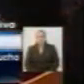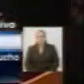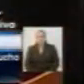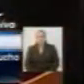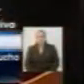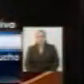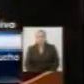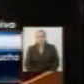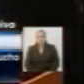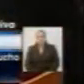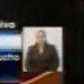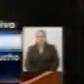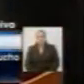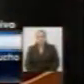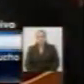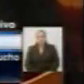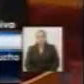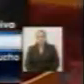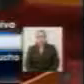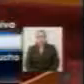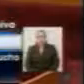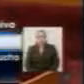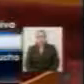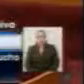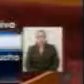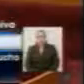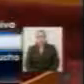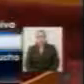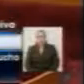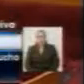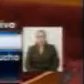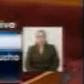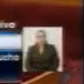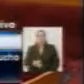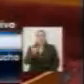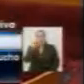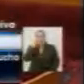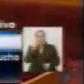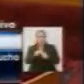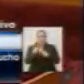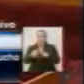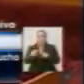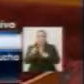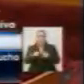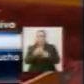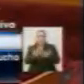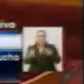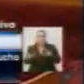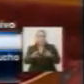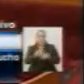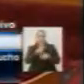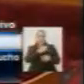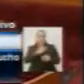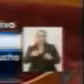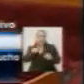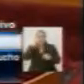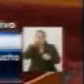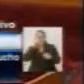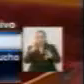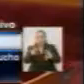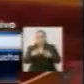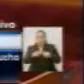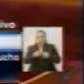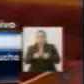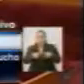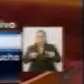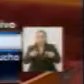en cuarto lugar hay que recordar los diversos intentos que hizo el estado peruano de tomar